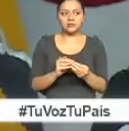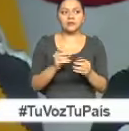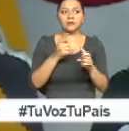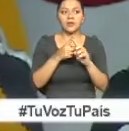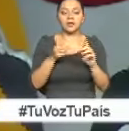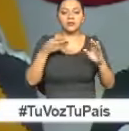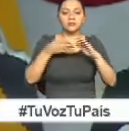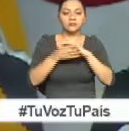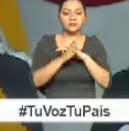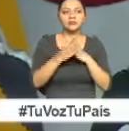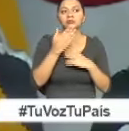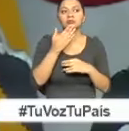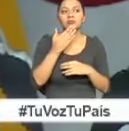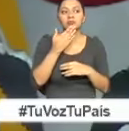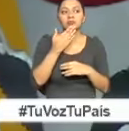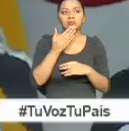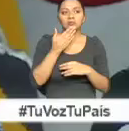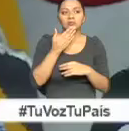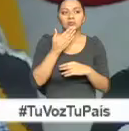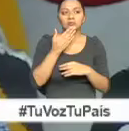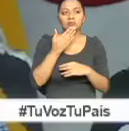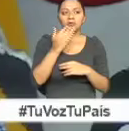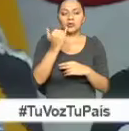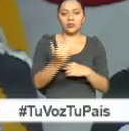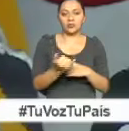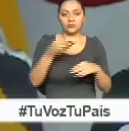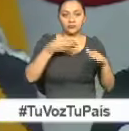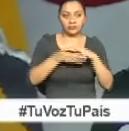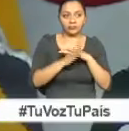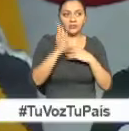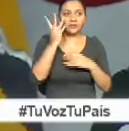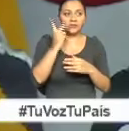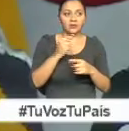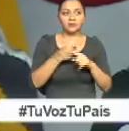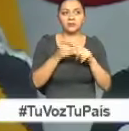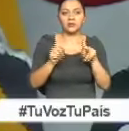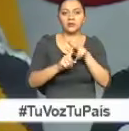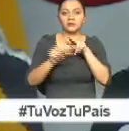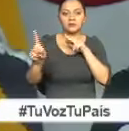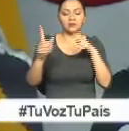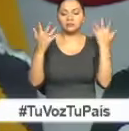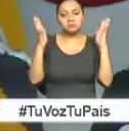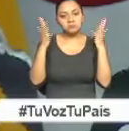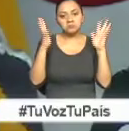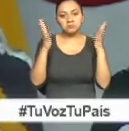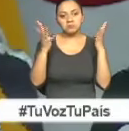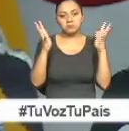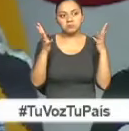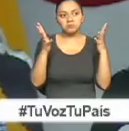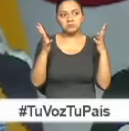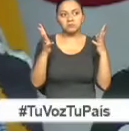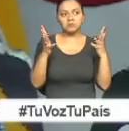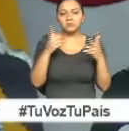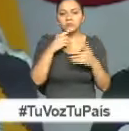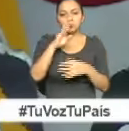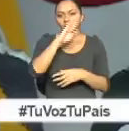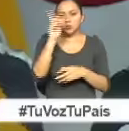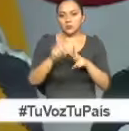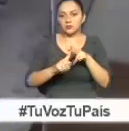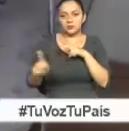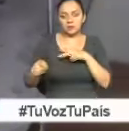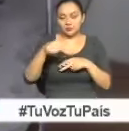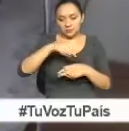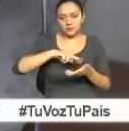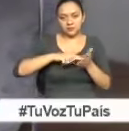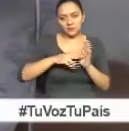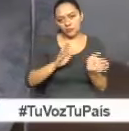Ingresó. Tiene la orden de ingreso, pero no tiene la orden de salida. Nunca salió.